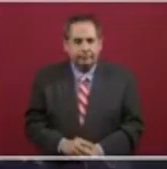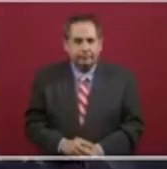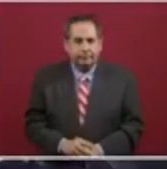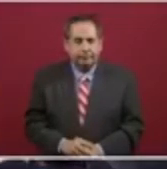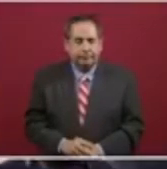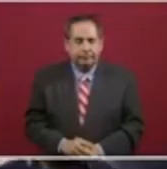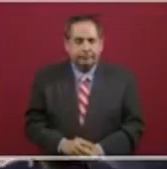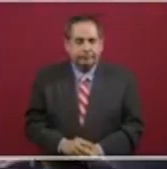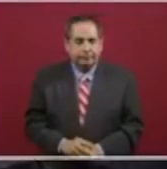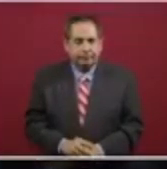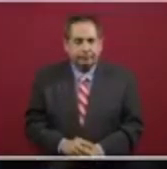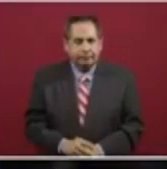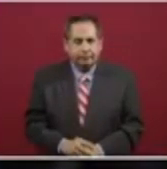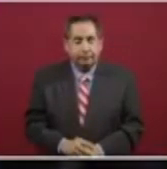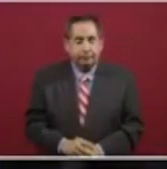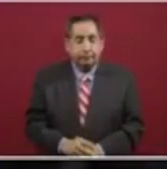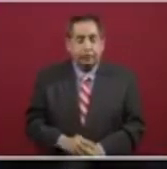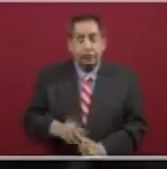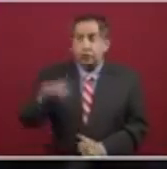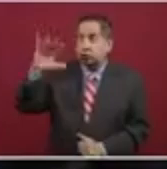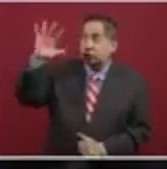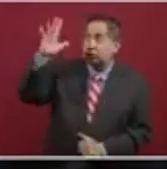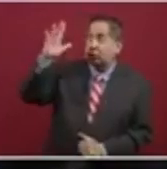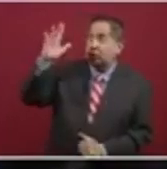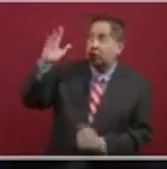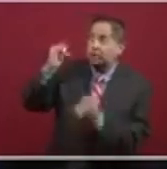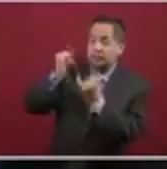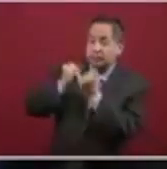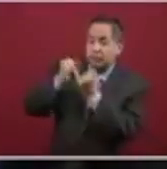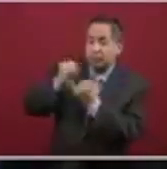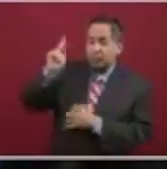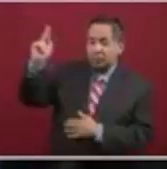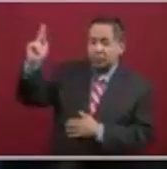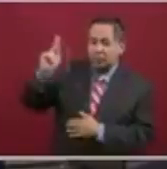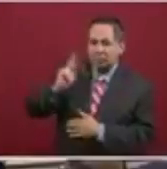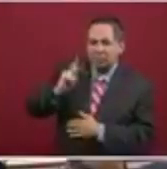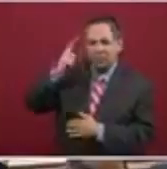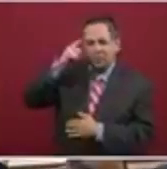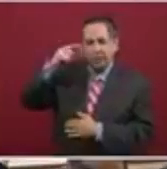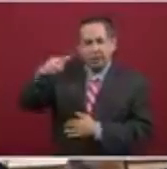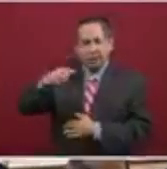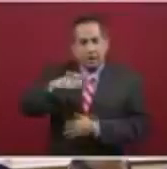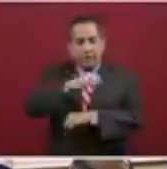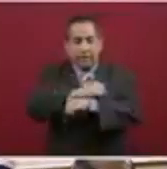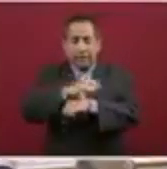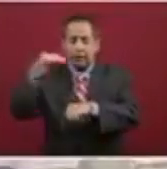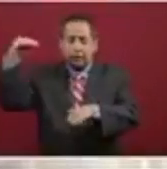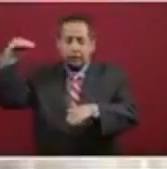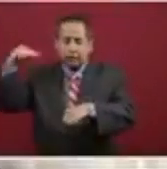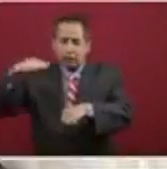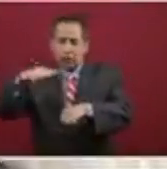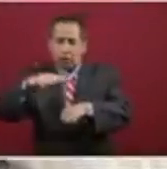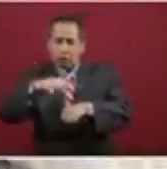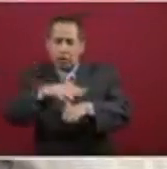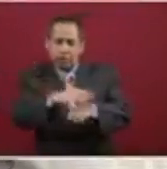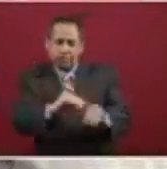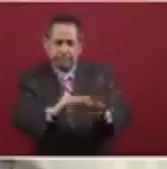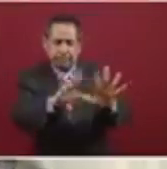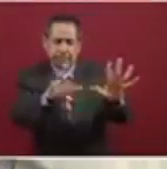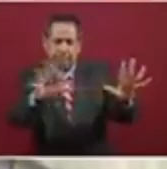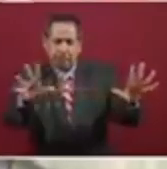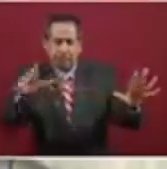quisiera ser solecito para entrar por tu ventana